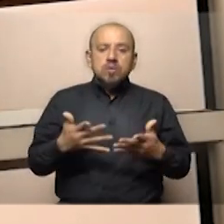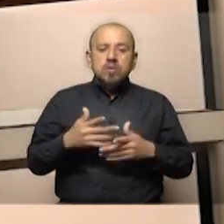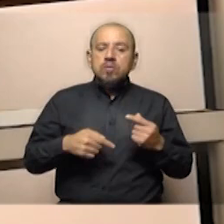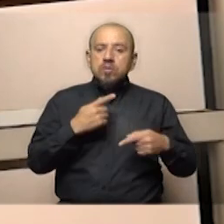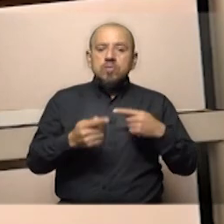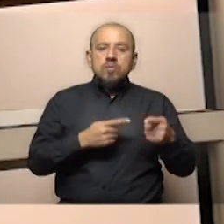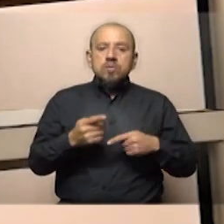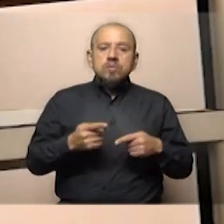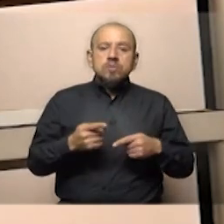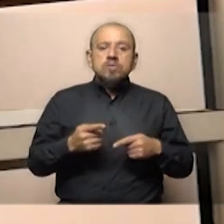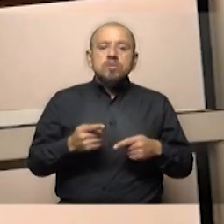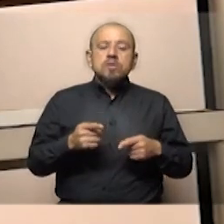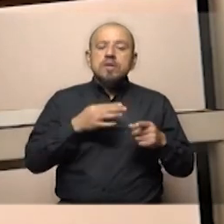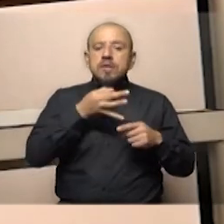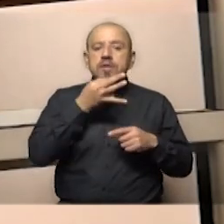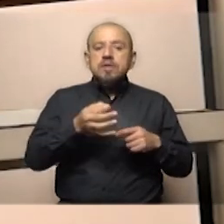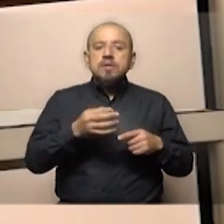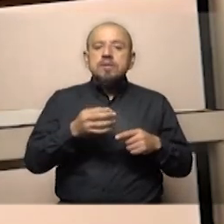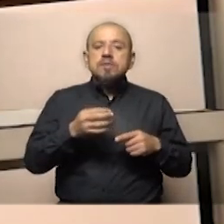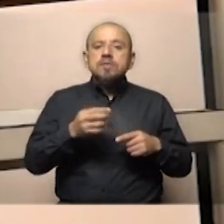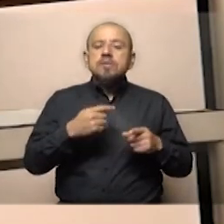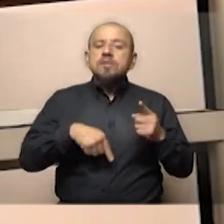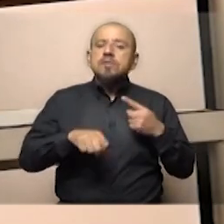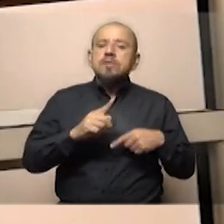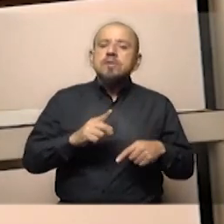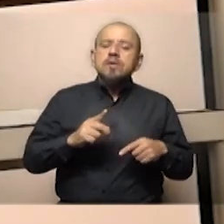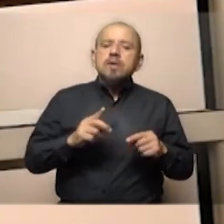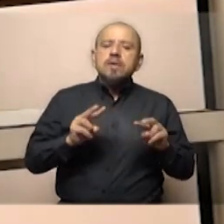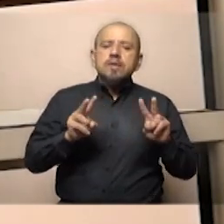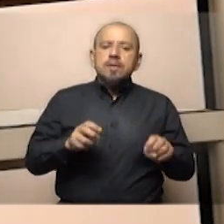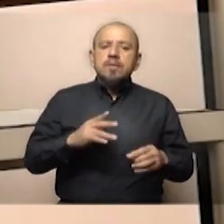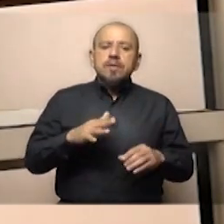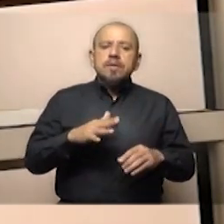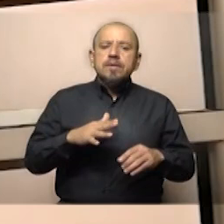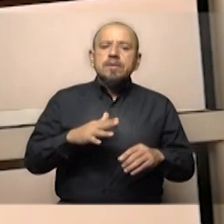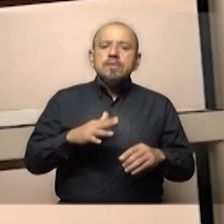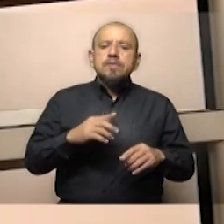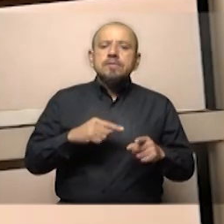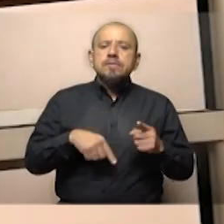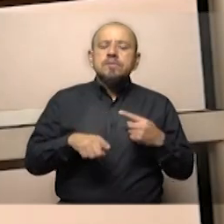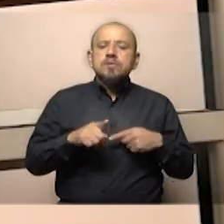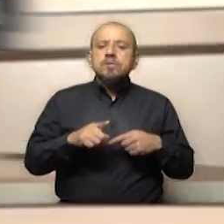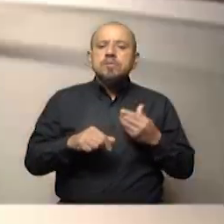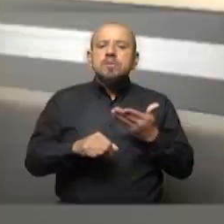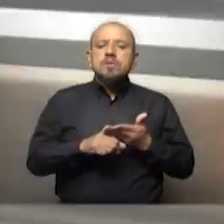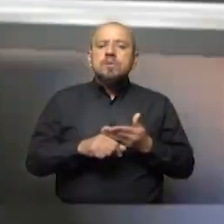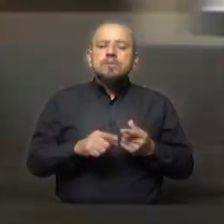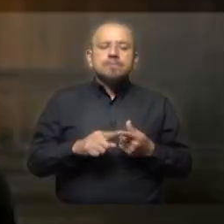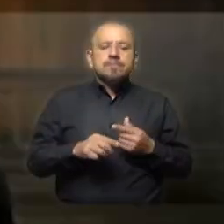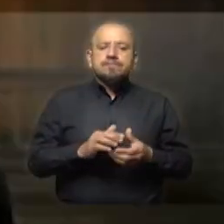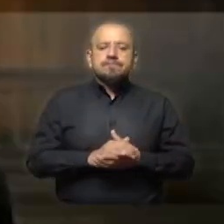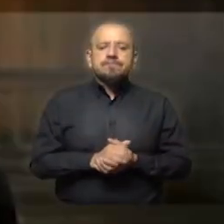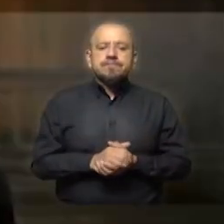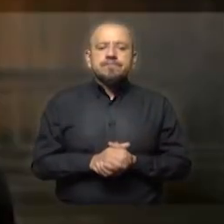era muy fuertemente a las bases fisiológicas en fin que también serían acrónico pedirle otra cosa